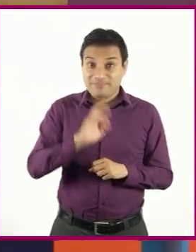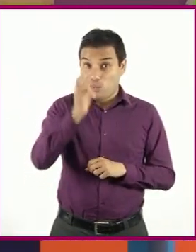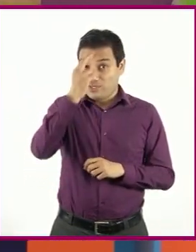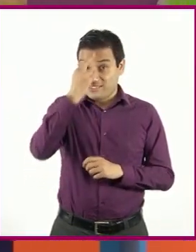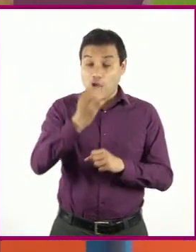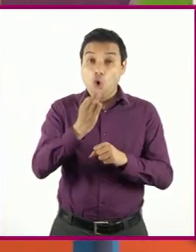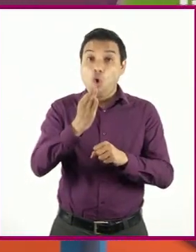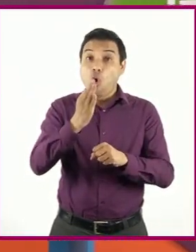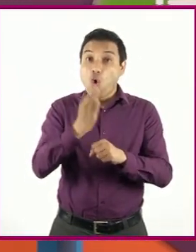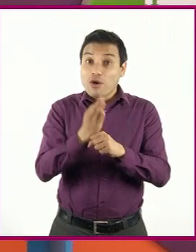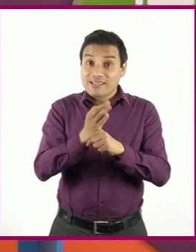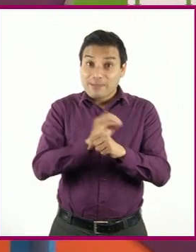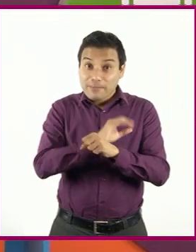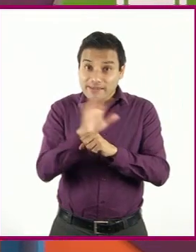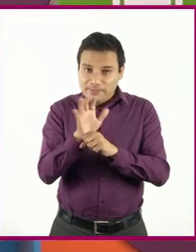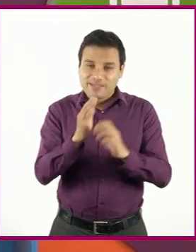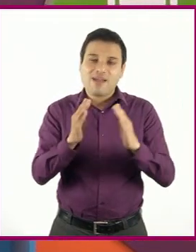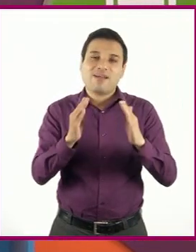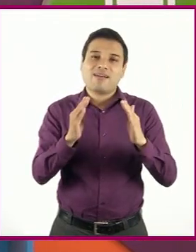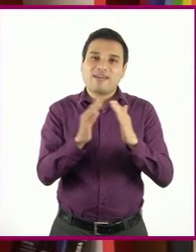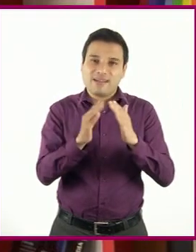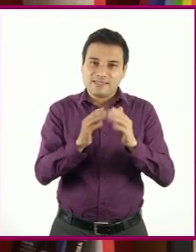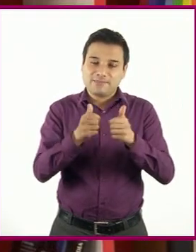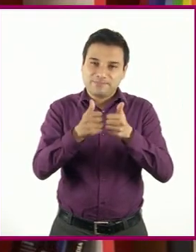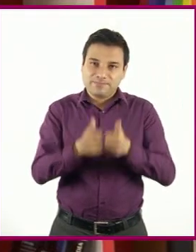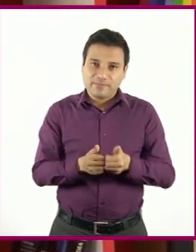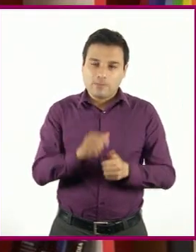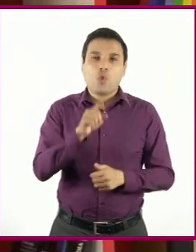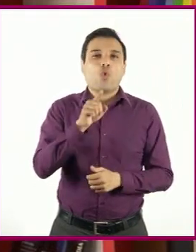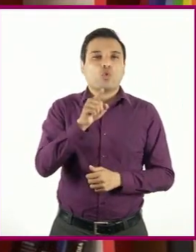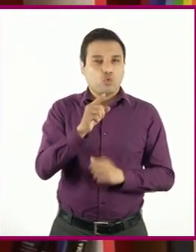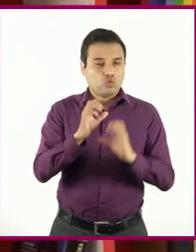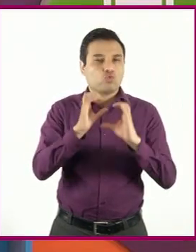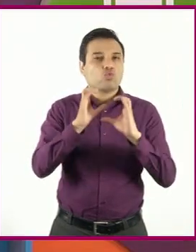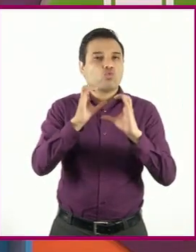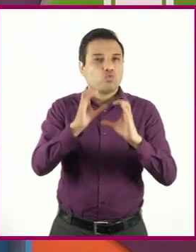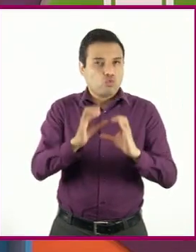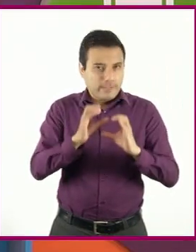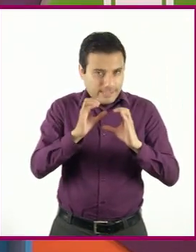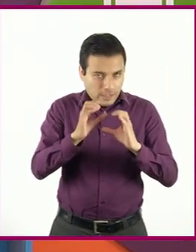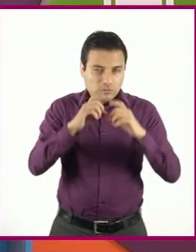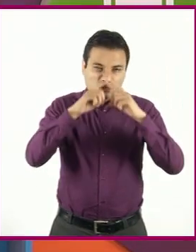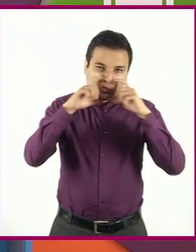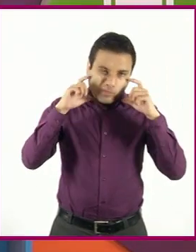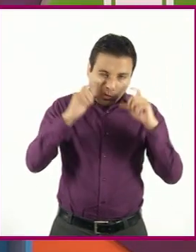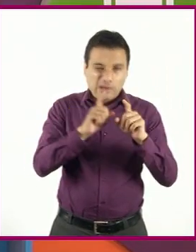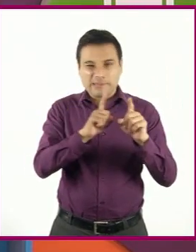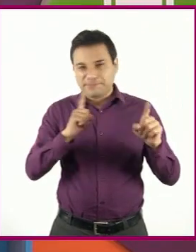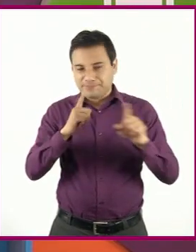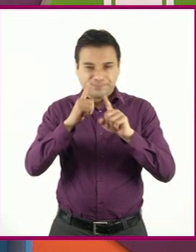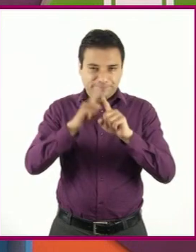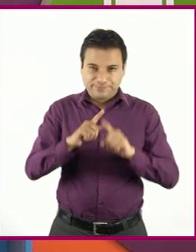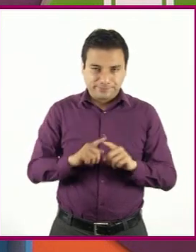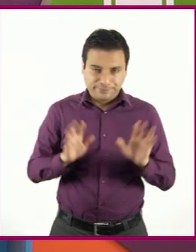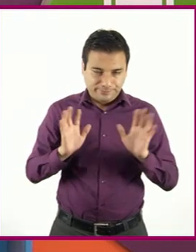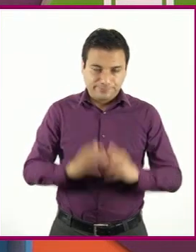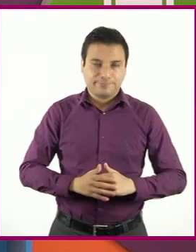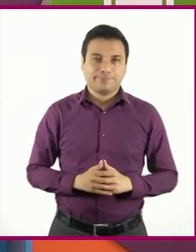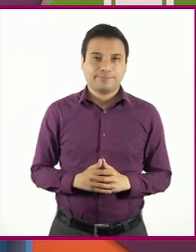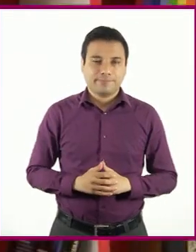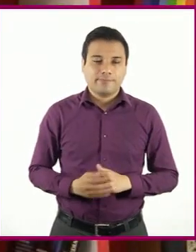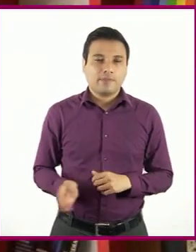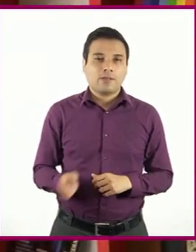lo mejor es no salir de casa o hacerlo con todas las precauciones que siempre les recordamos. Bueno,